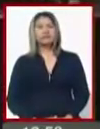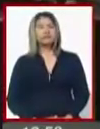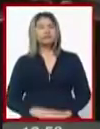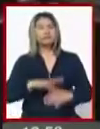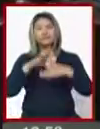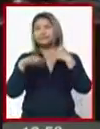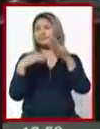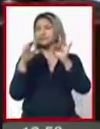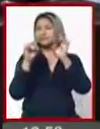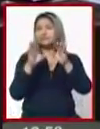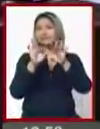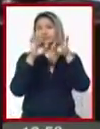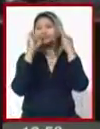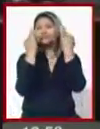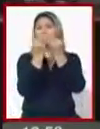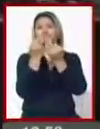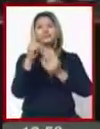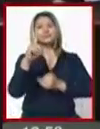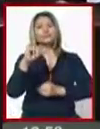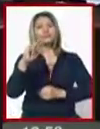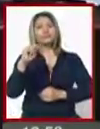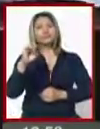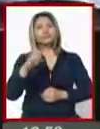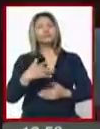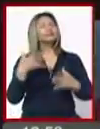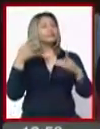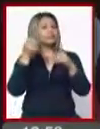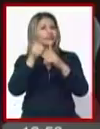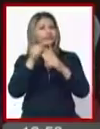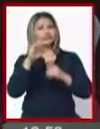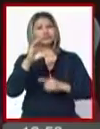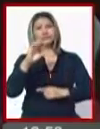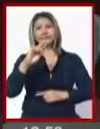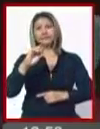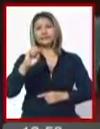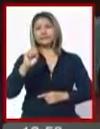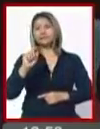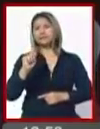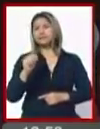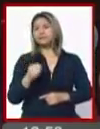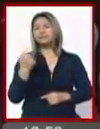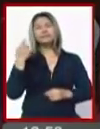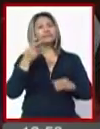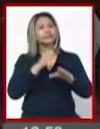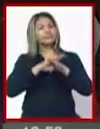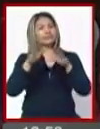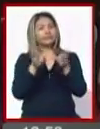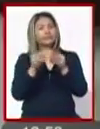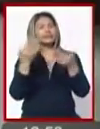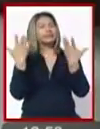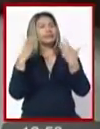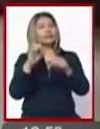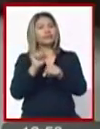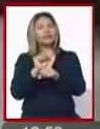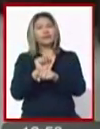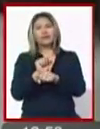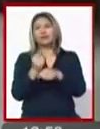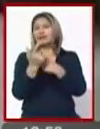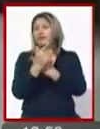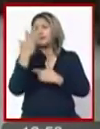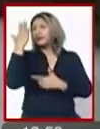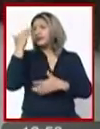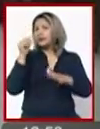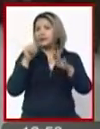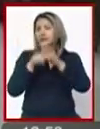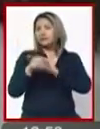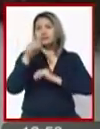Todo el odio por parte de la familia de Ninette Salazar fue descargado en contra de Cristian Aliendre al salir de la audiencia, donde se le negó la libertad al imputado de